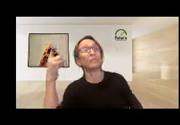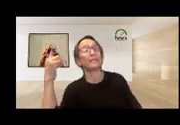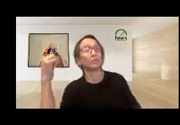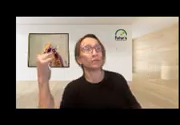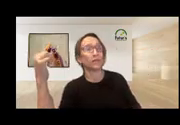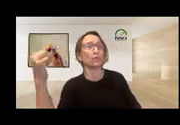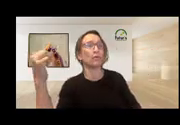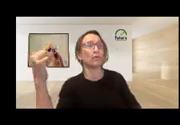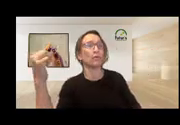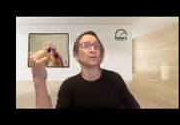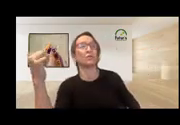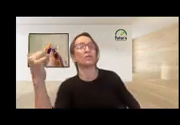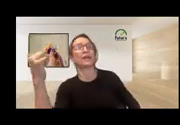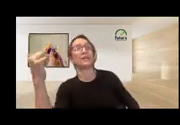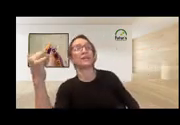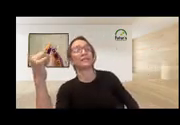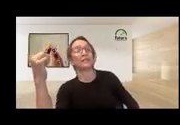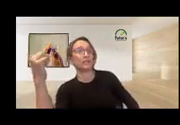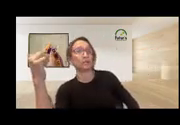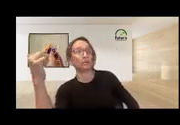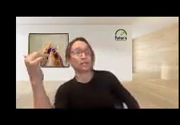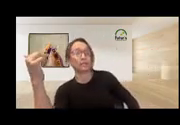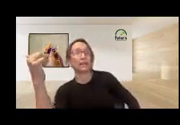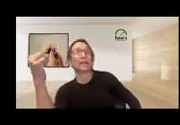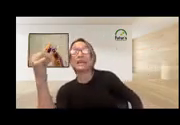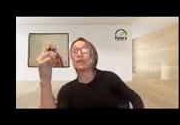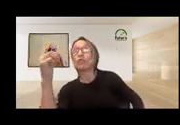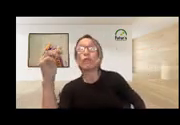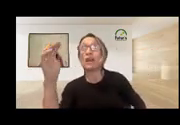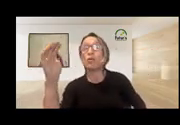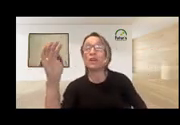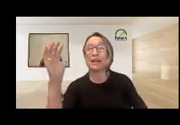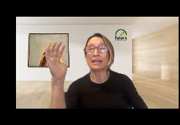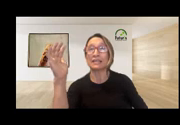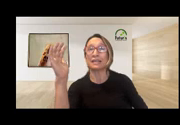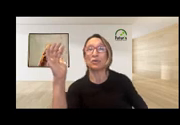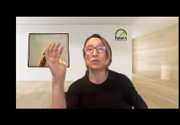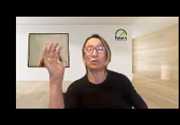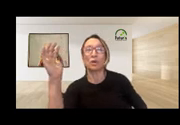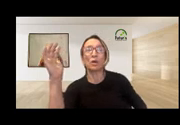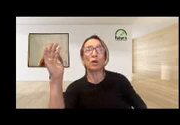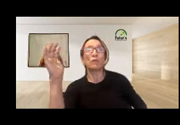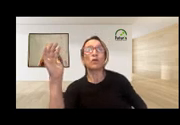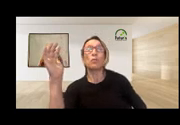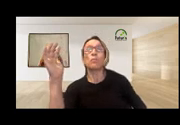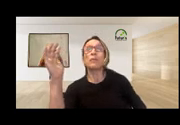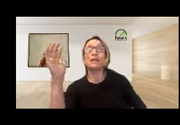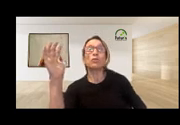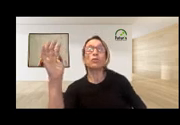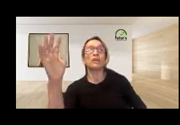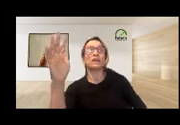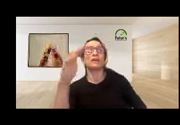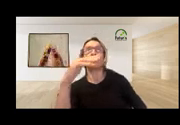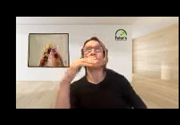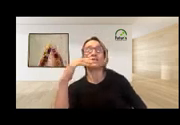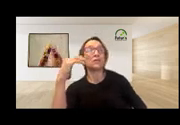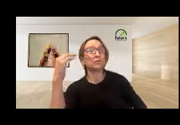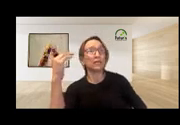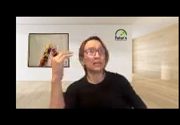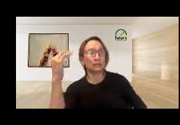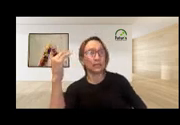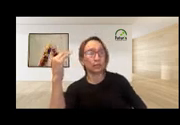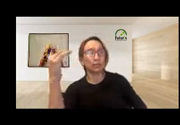existieron durante el Pleistoceno asociados a estas glaciaciones. Y no fue la única glaciación, fue un periodo en